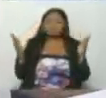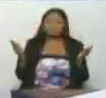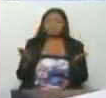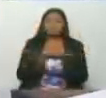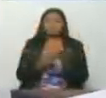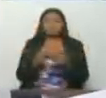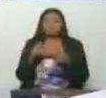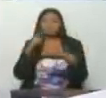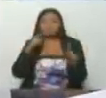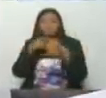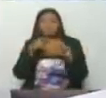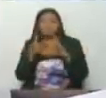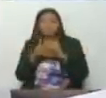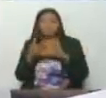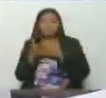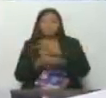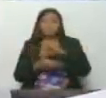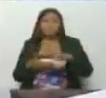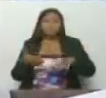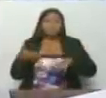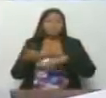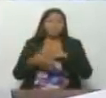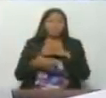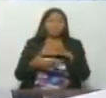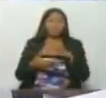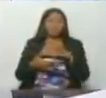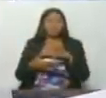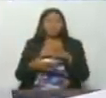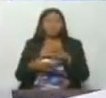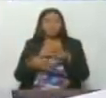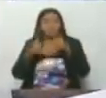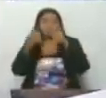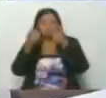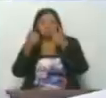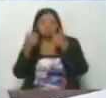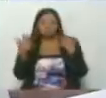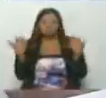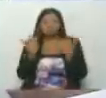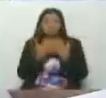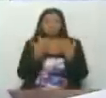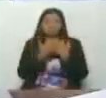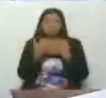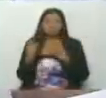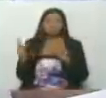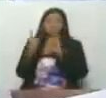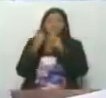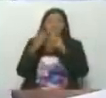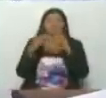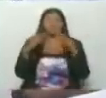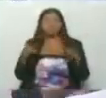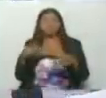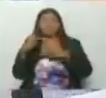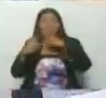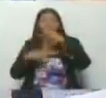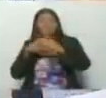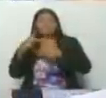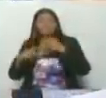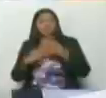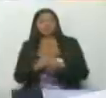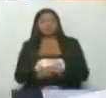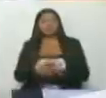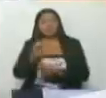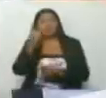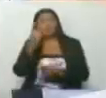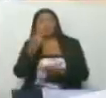en medio de perturbaciones de conflictos y de enfrentamiento de naturaleza política la única economía